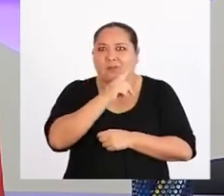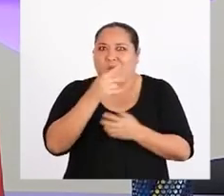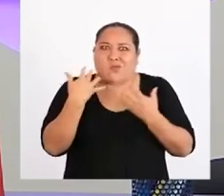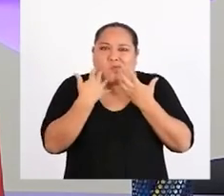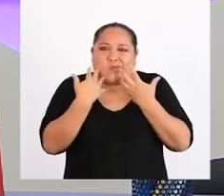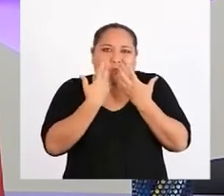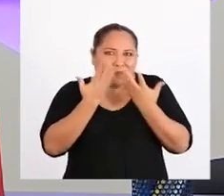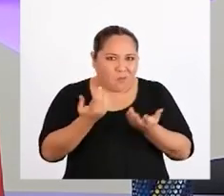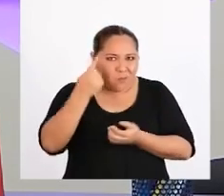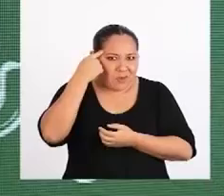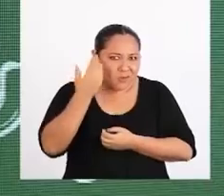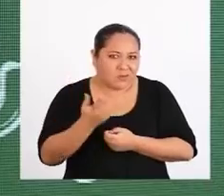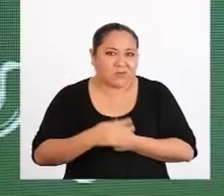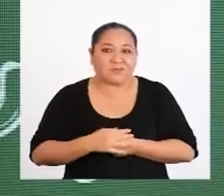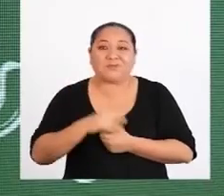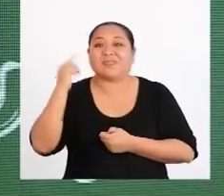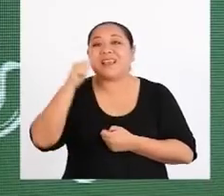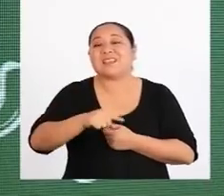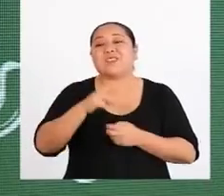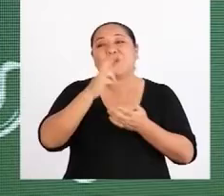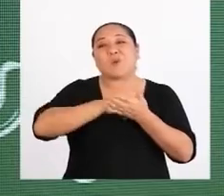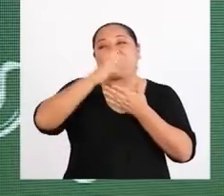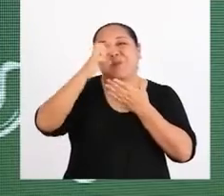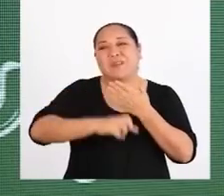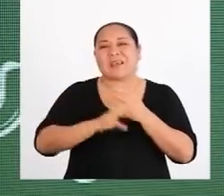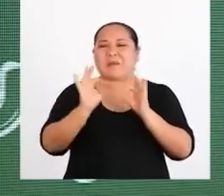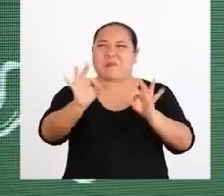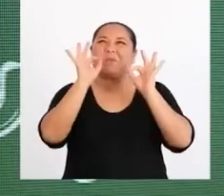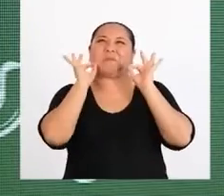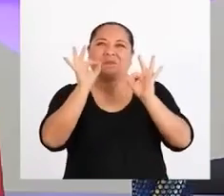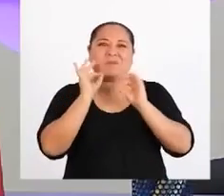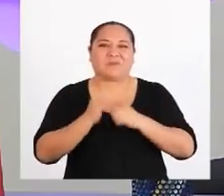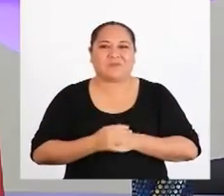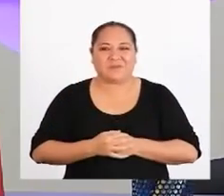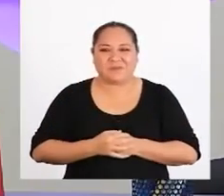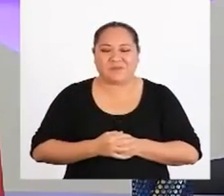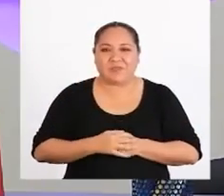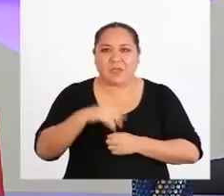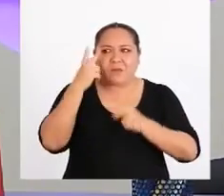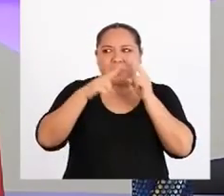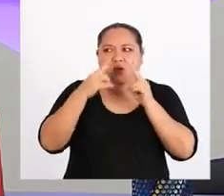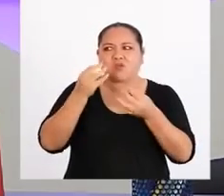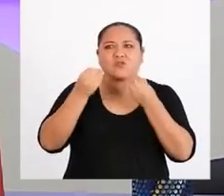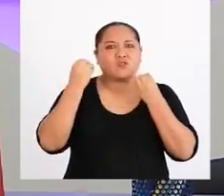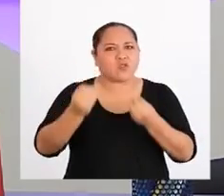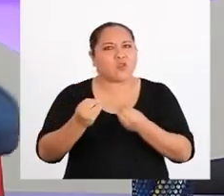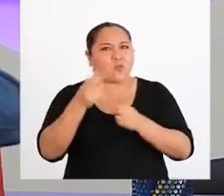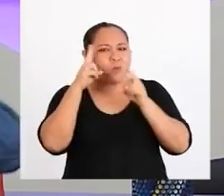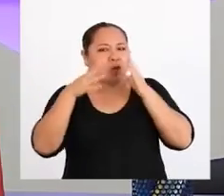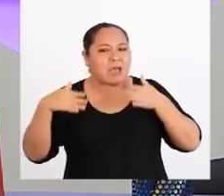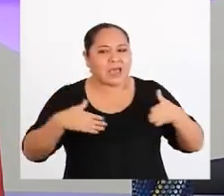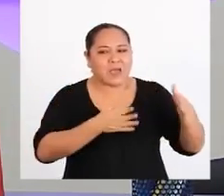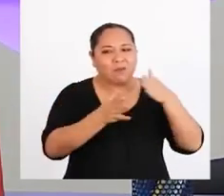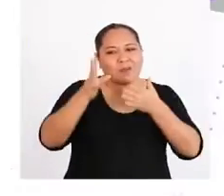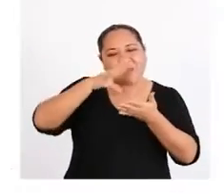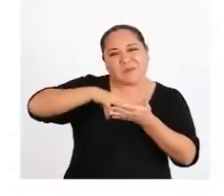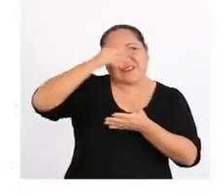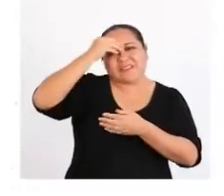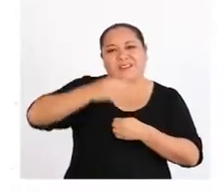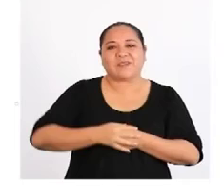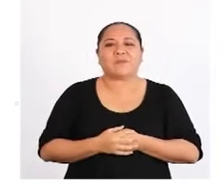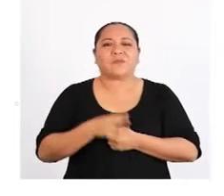te den nervios, creo. Este ha sido un programa exitoso. Veamos cómo vamos en nuestro camino de